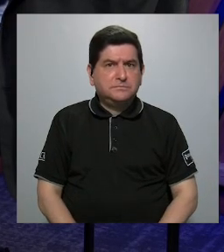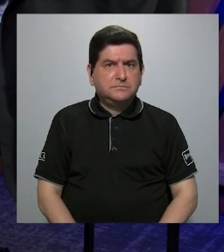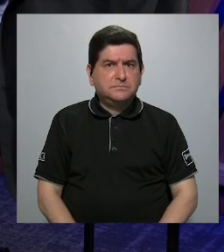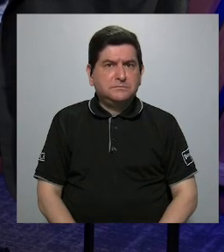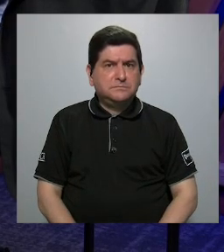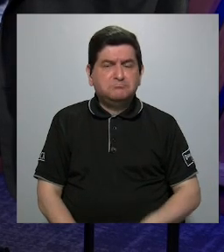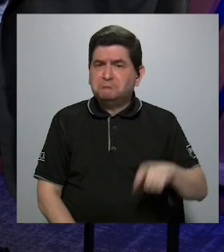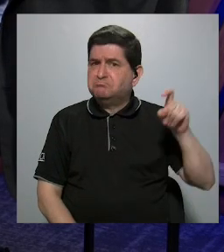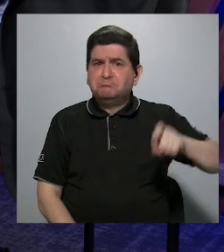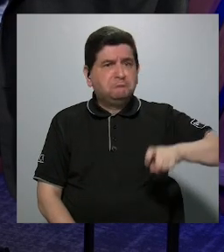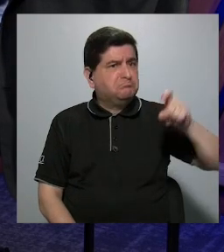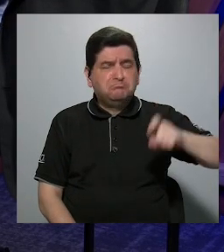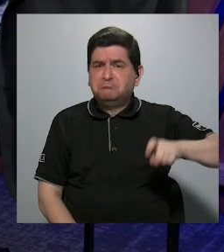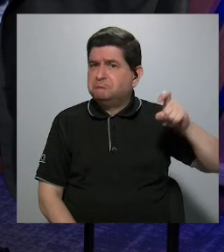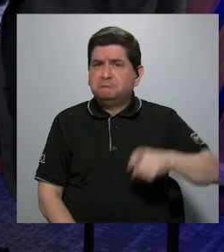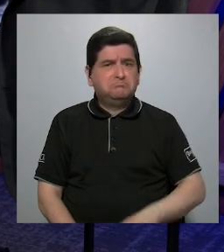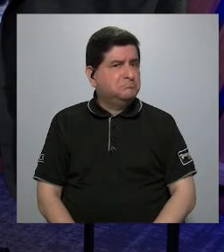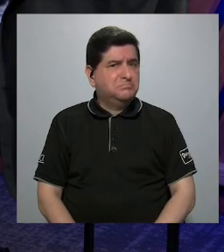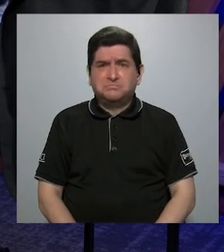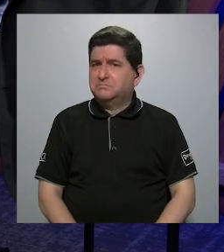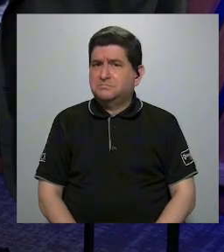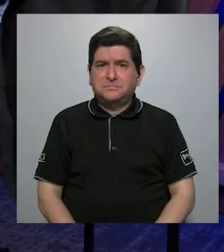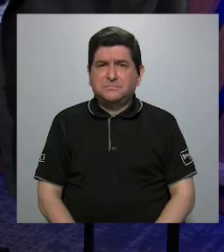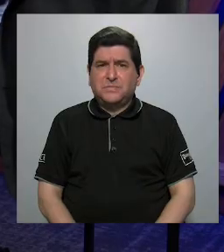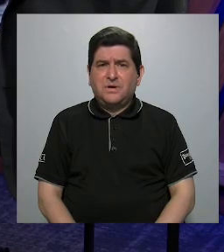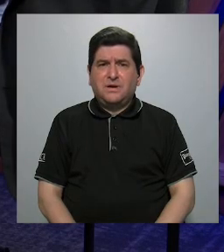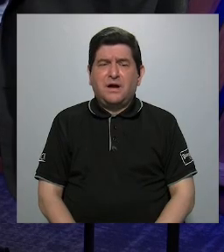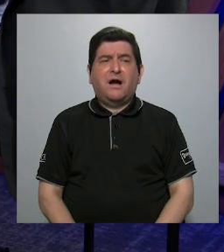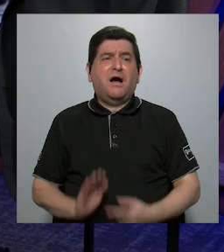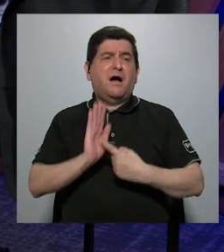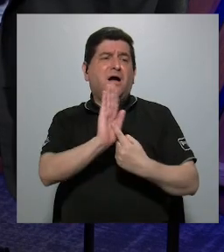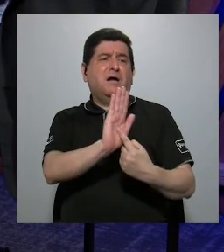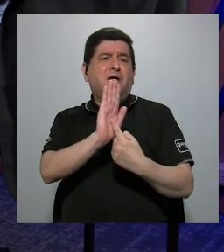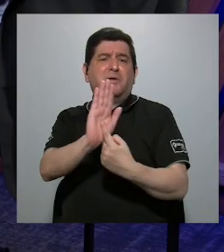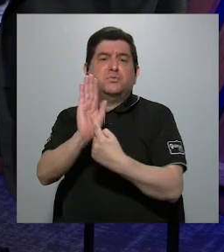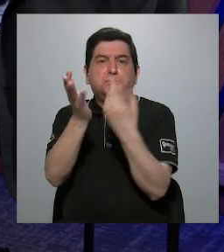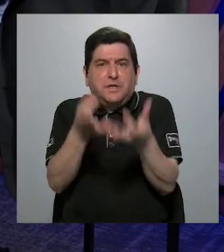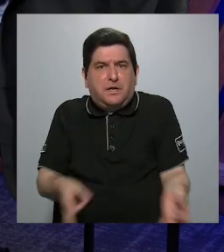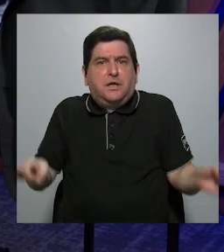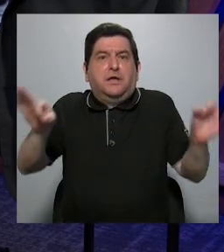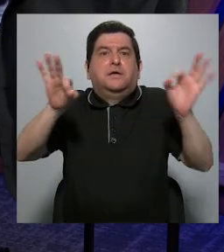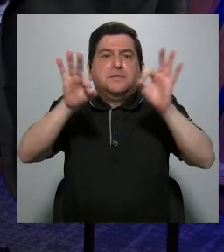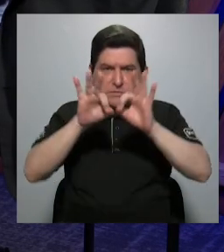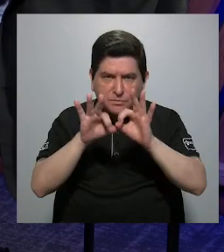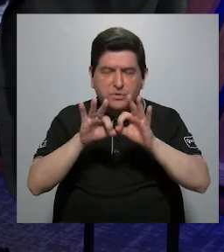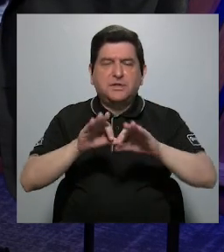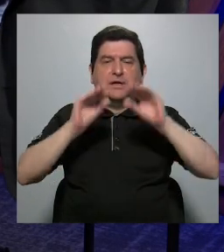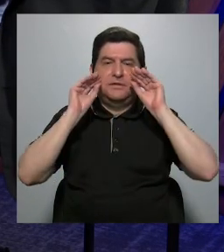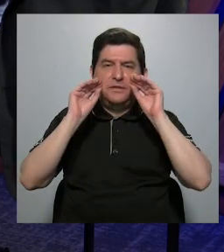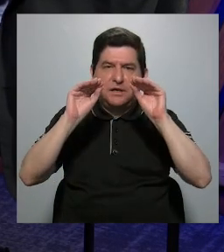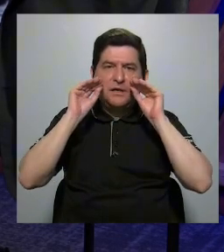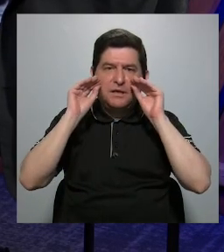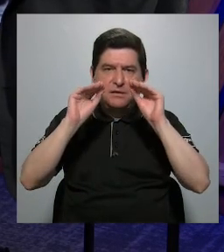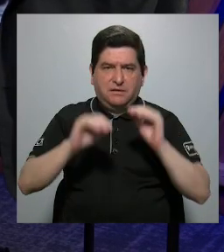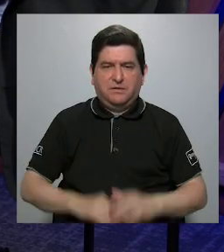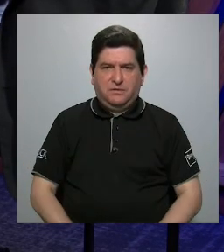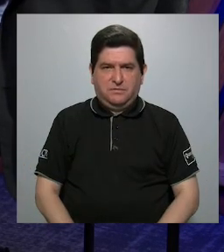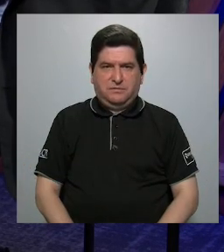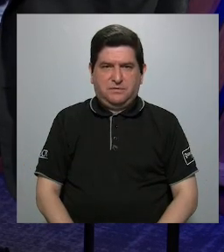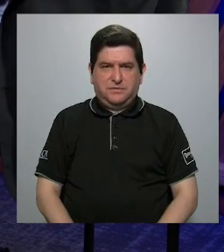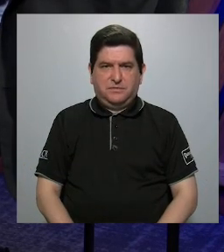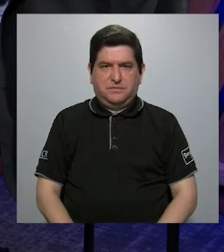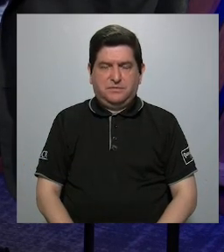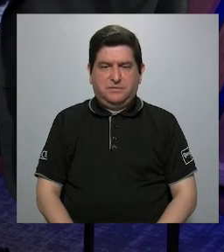1853, no hacía falta poner en evidencia la importancia de